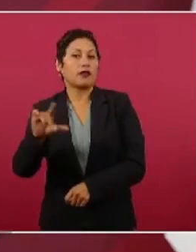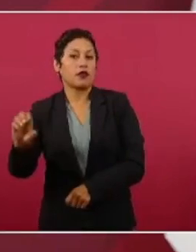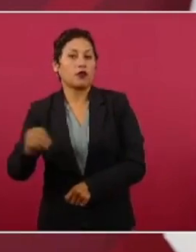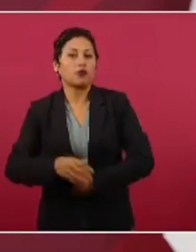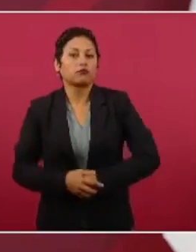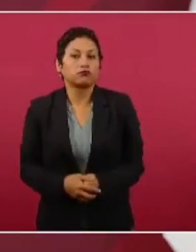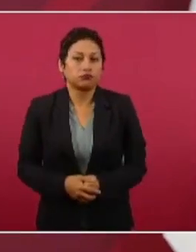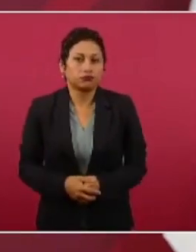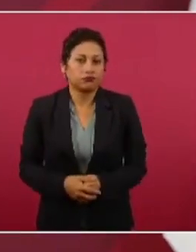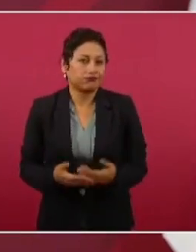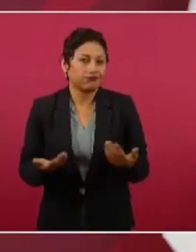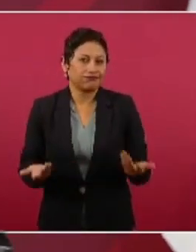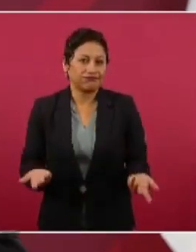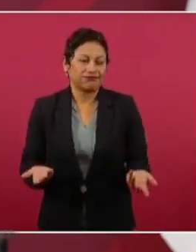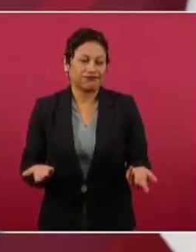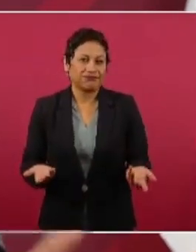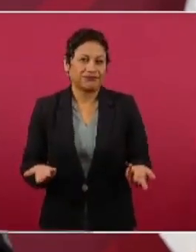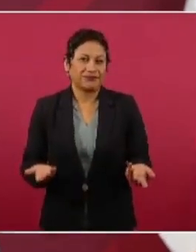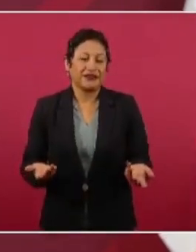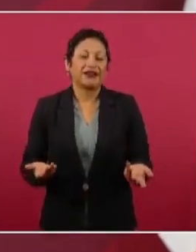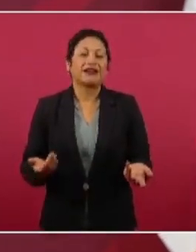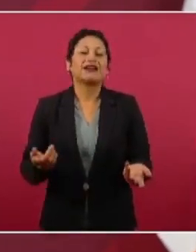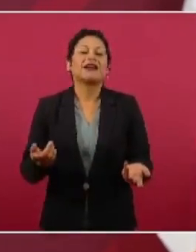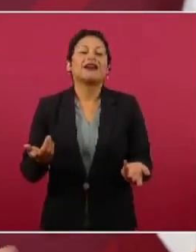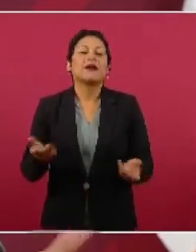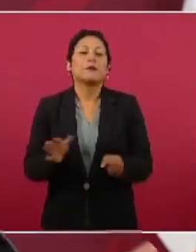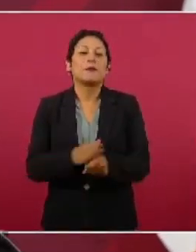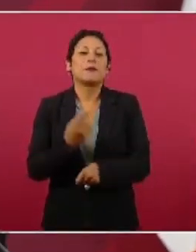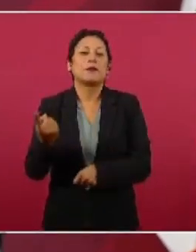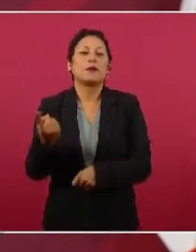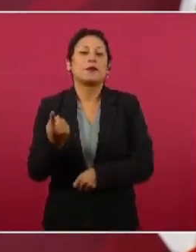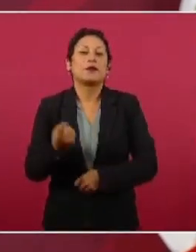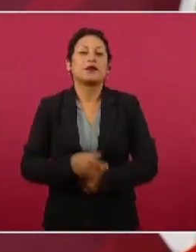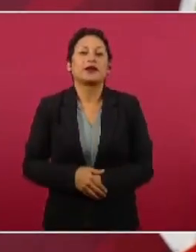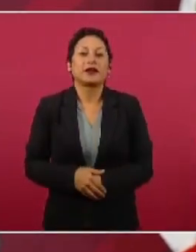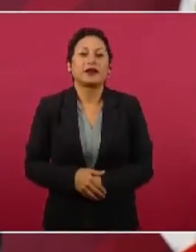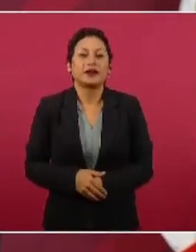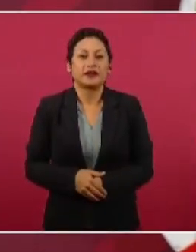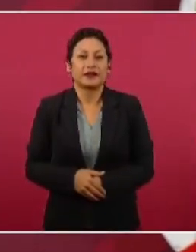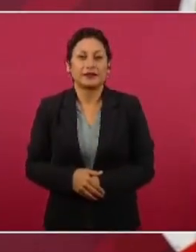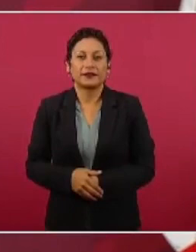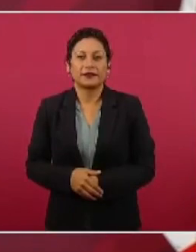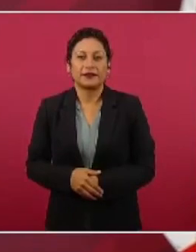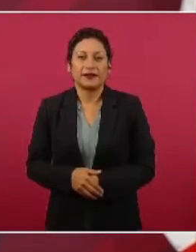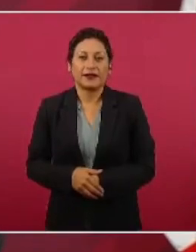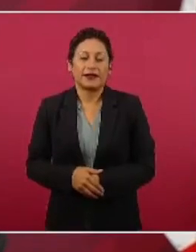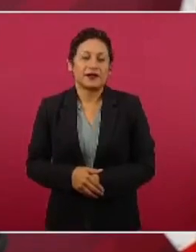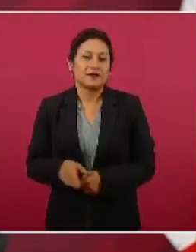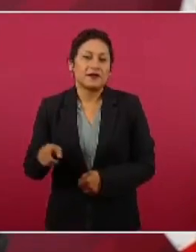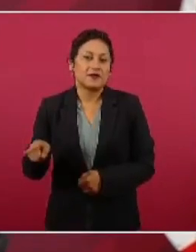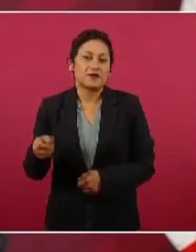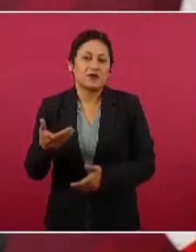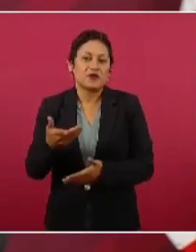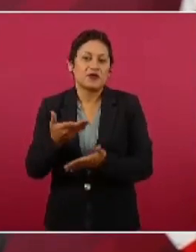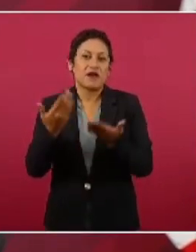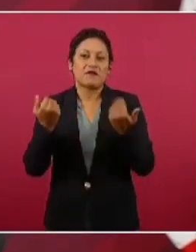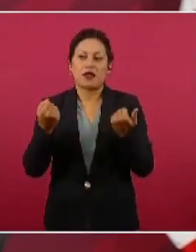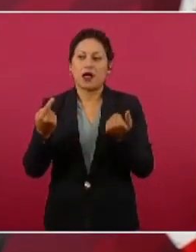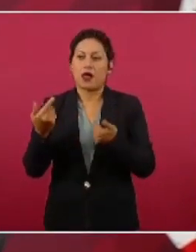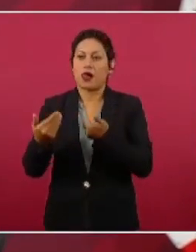porque no contaba con lo que iba a suceder.